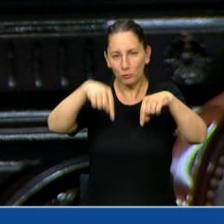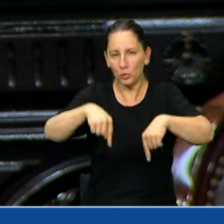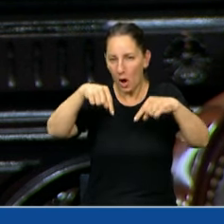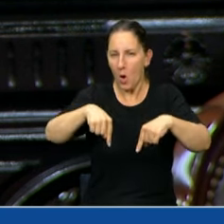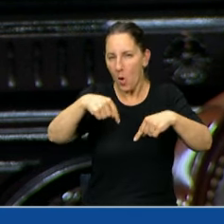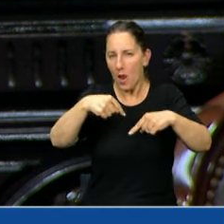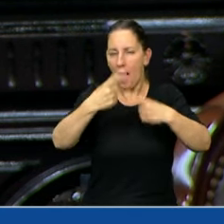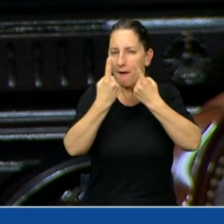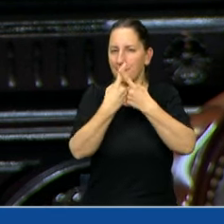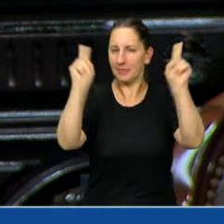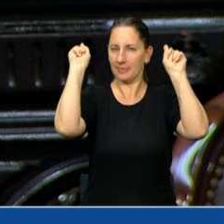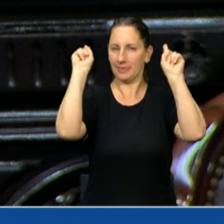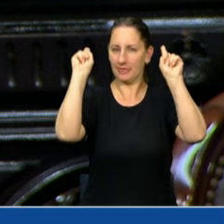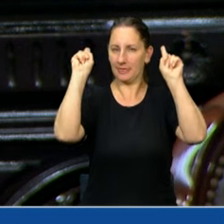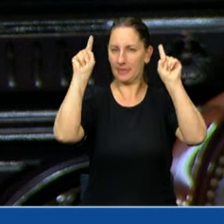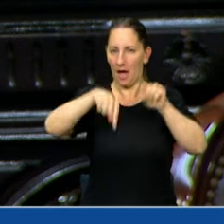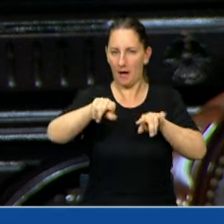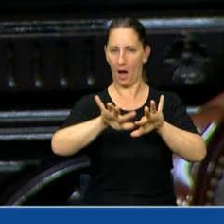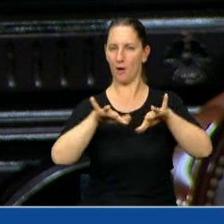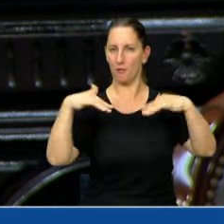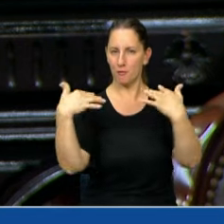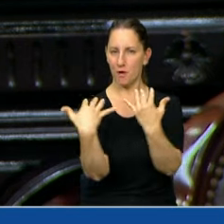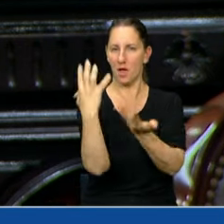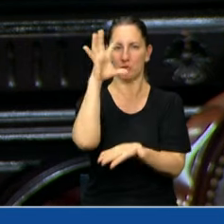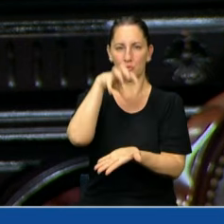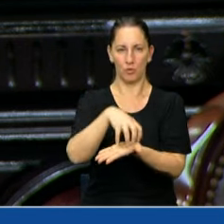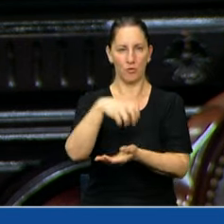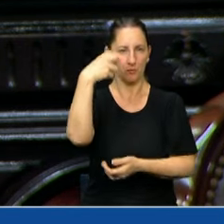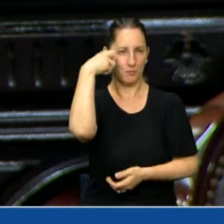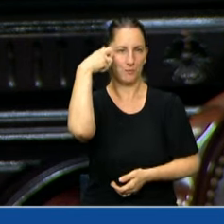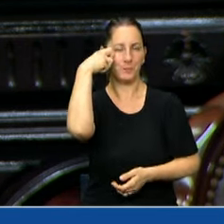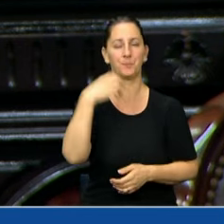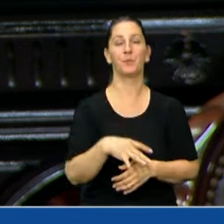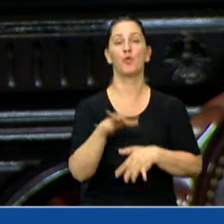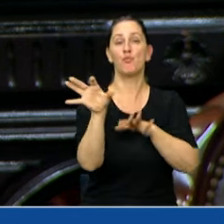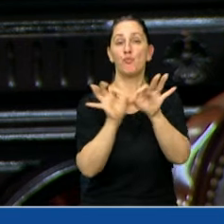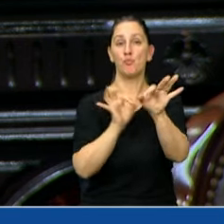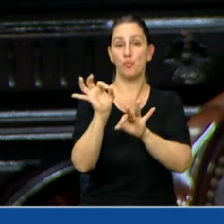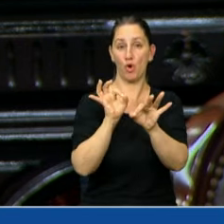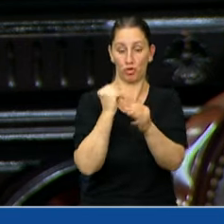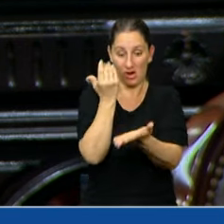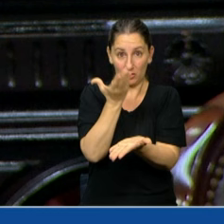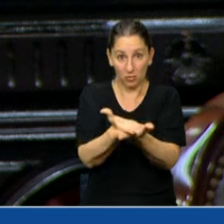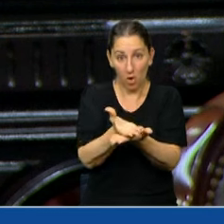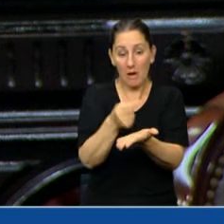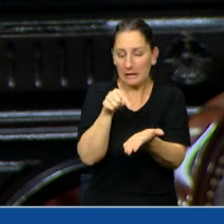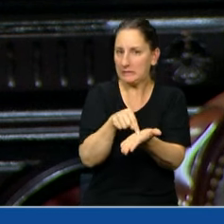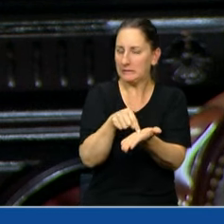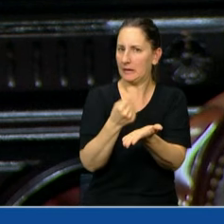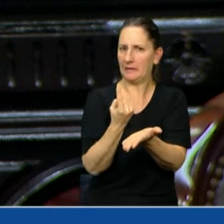histórico en este en esta cámara en este congreso el proyecto que estamos tratando hacer